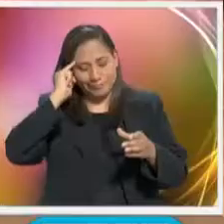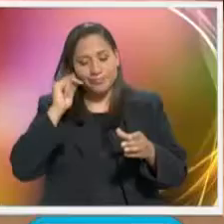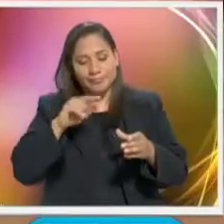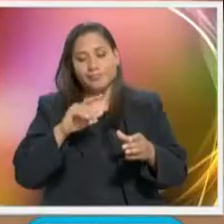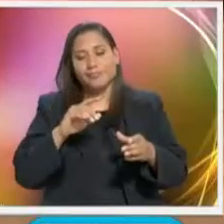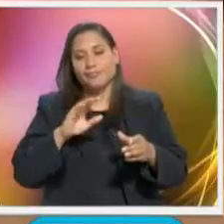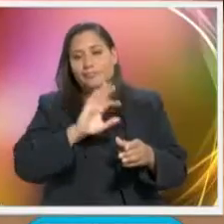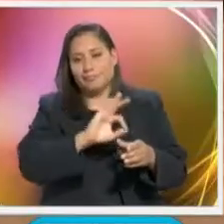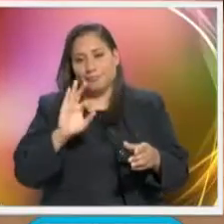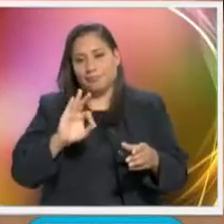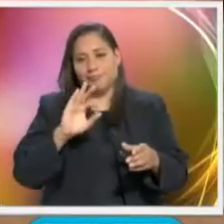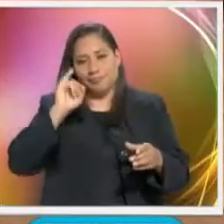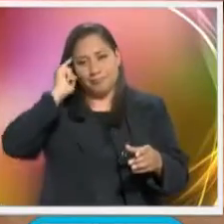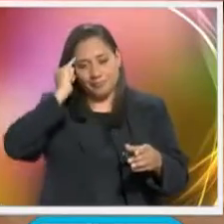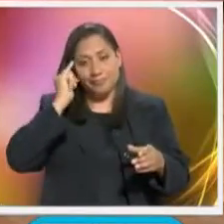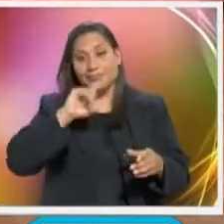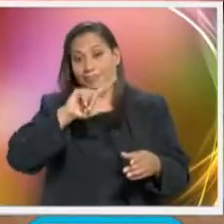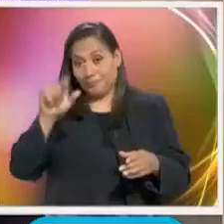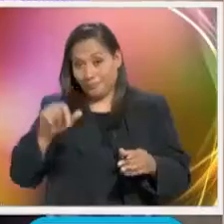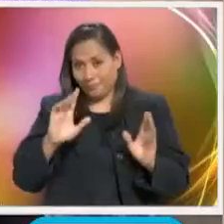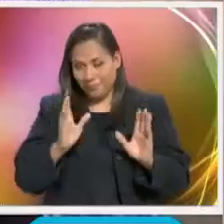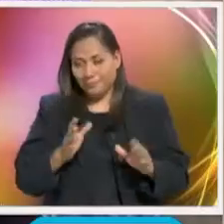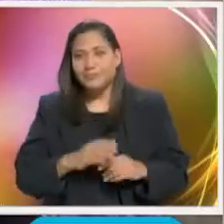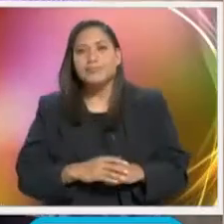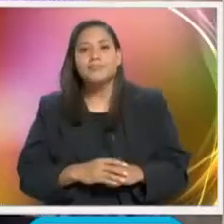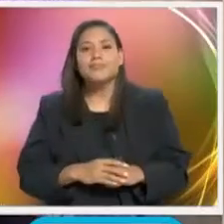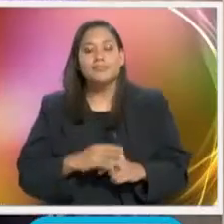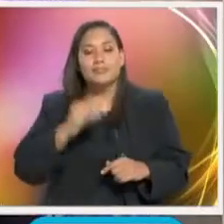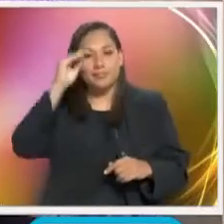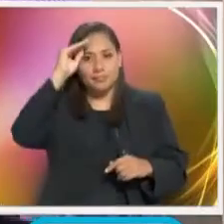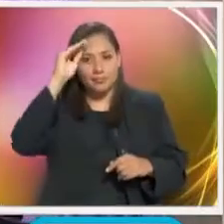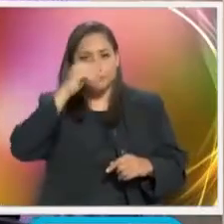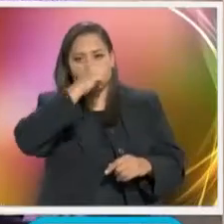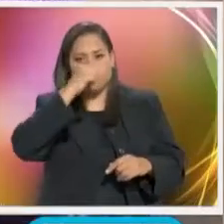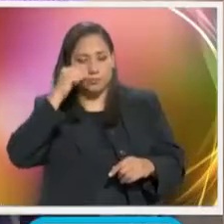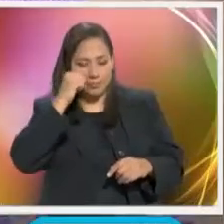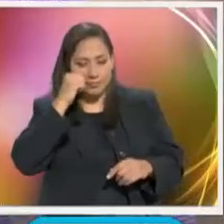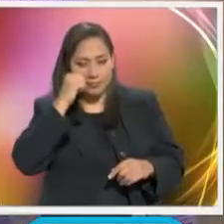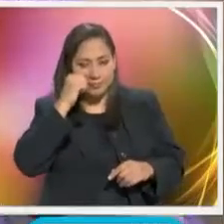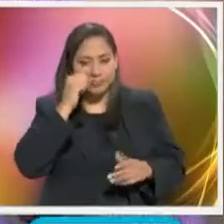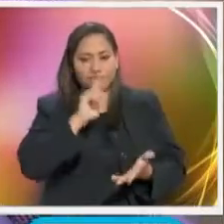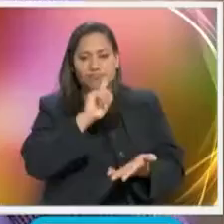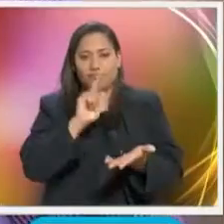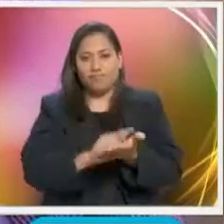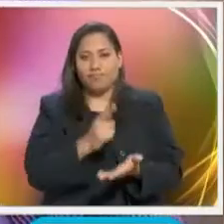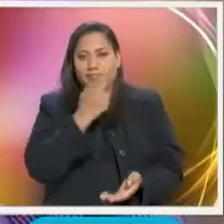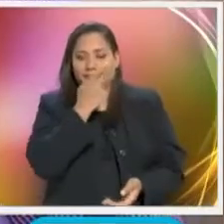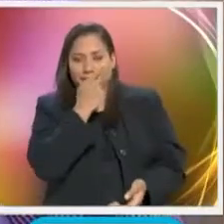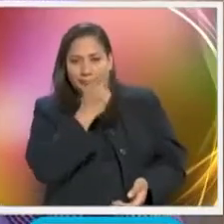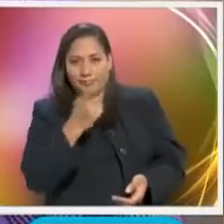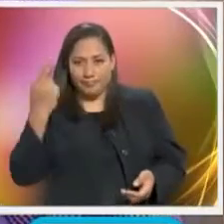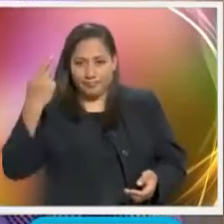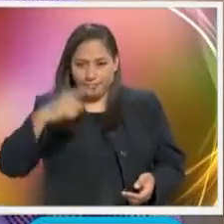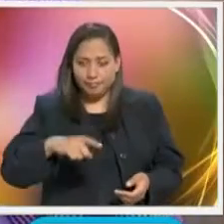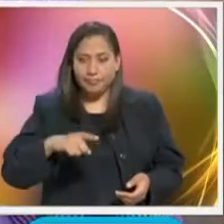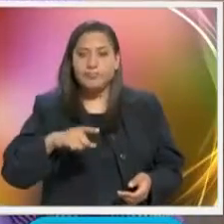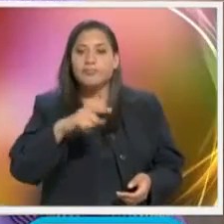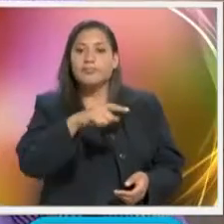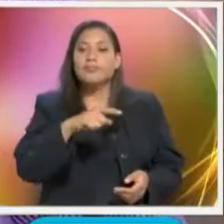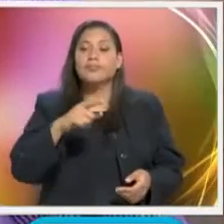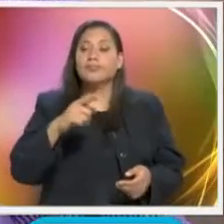la colonia. Después también don Benito Juárez hace un decreto del cuerpo